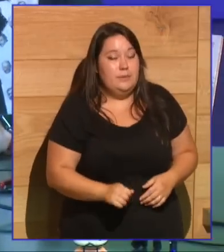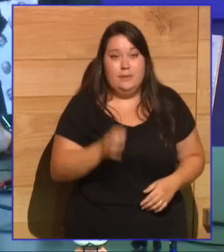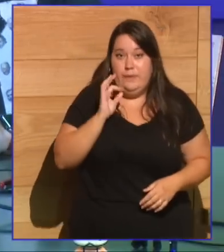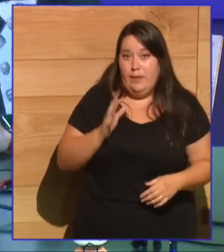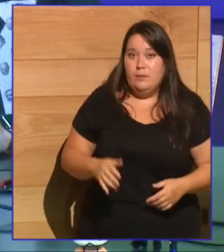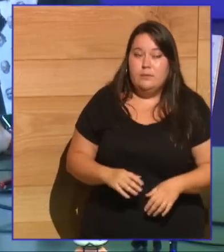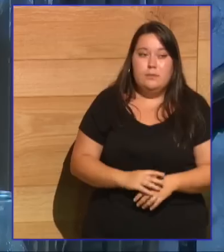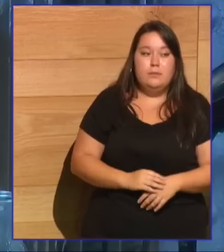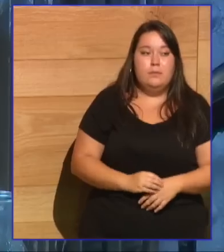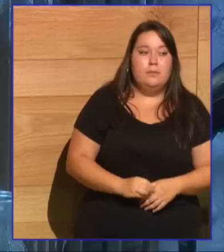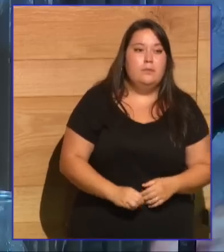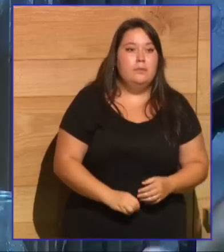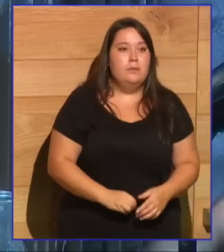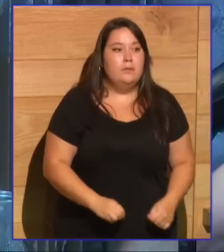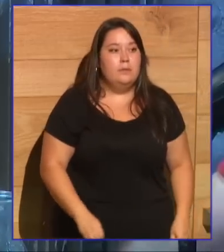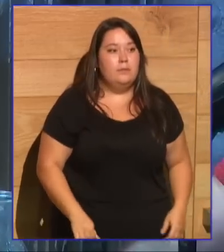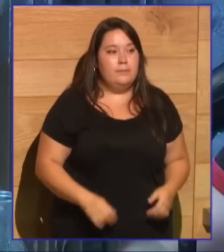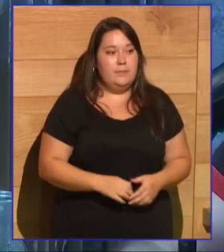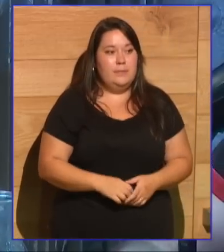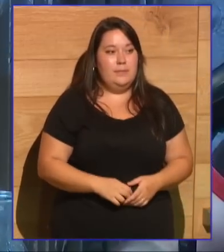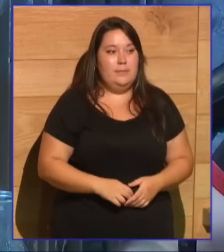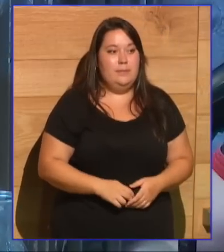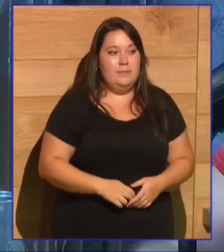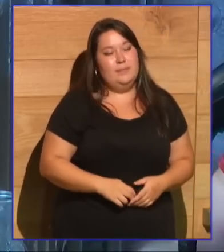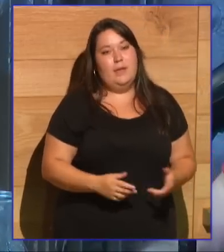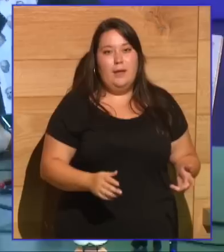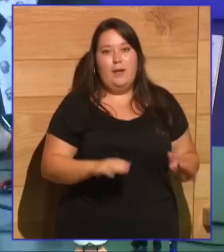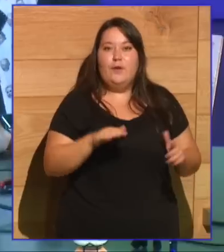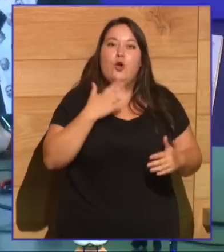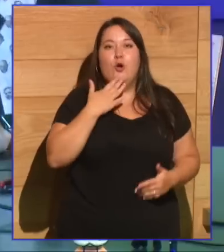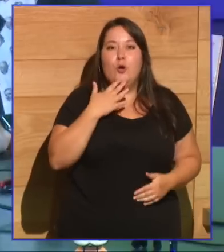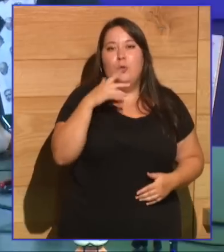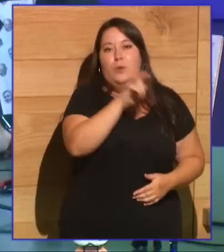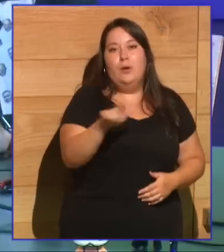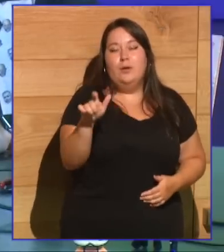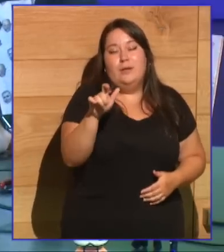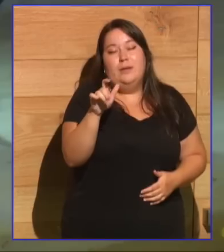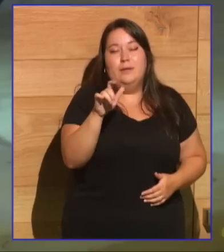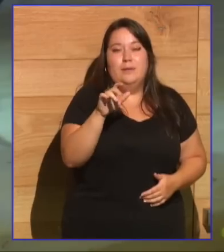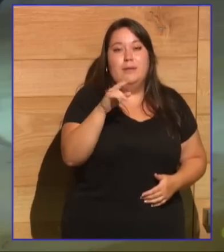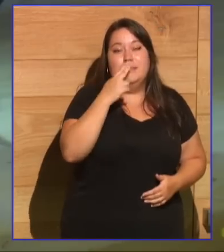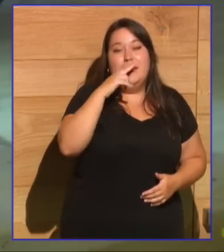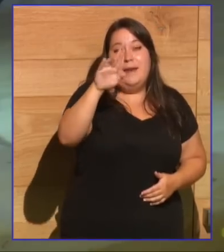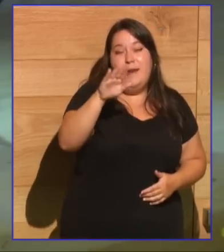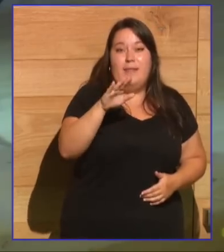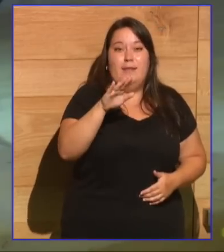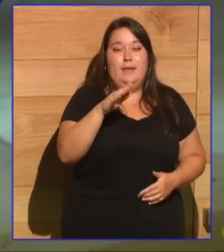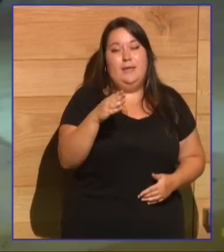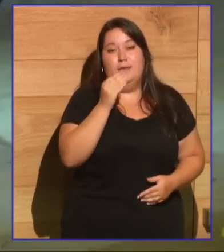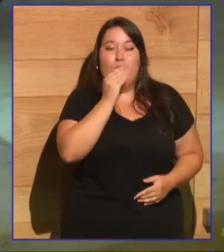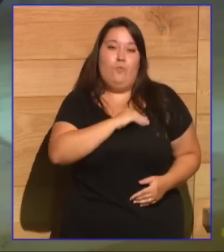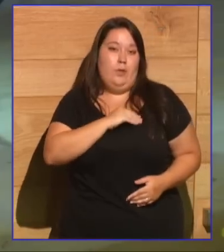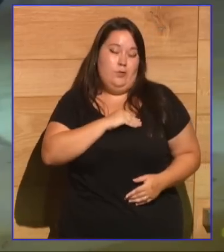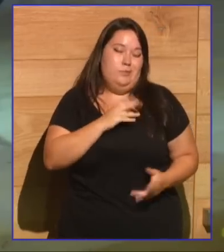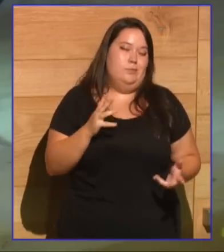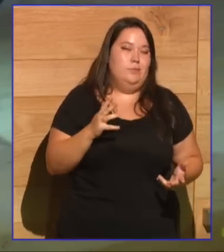es verdad y él bondadoso y en el resultado a spielberg le dosis